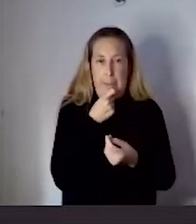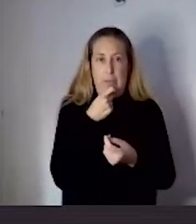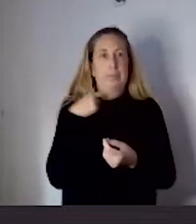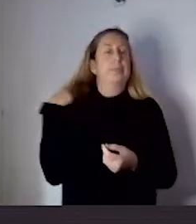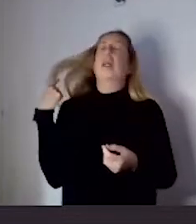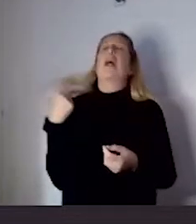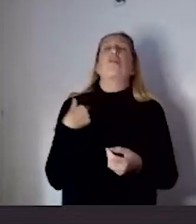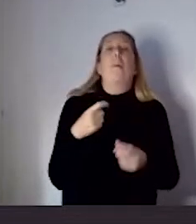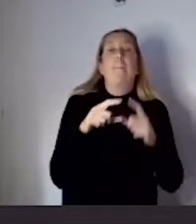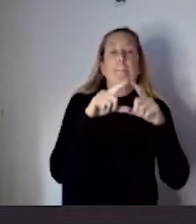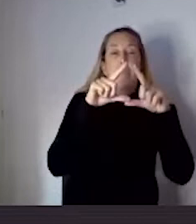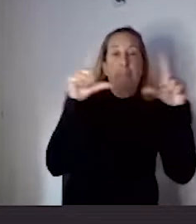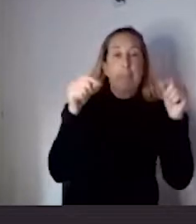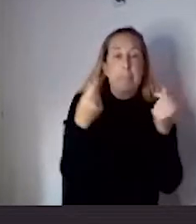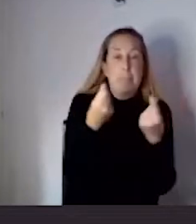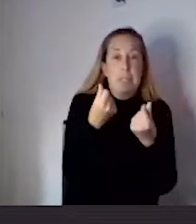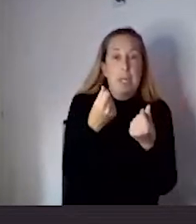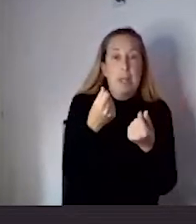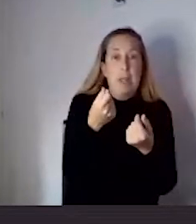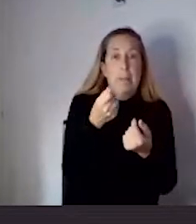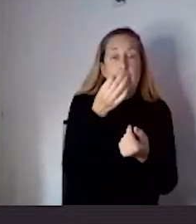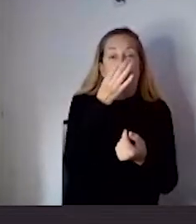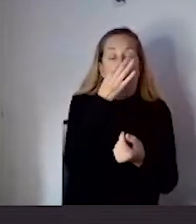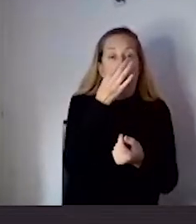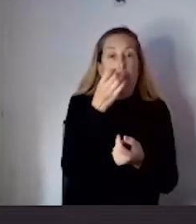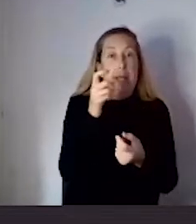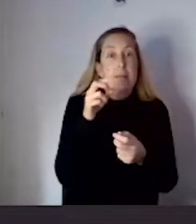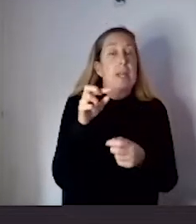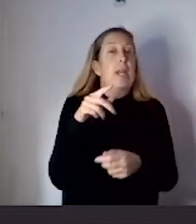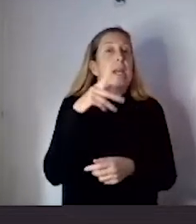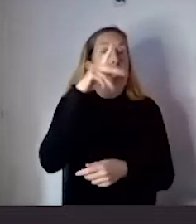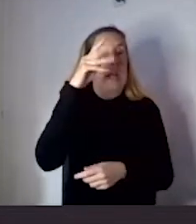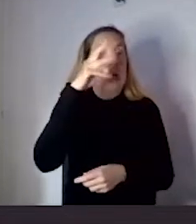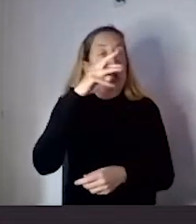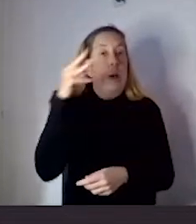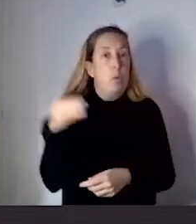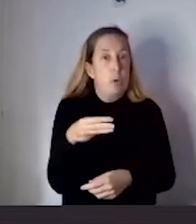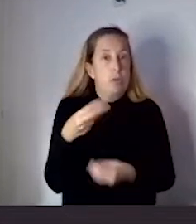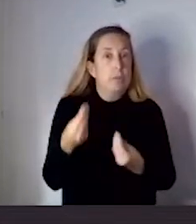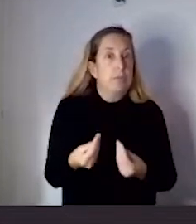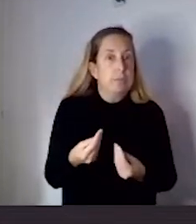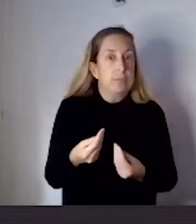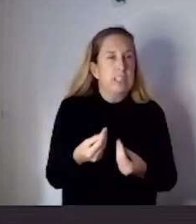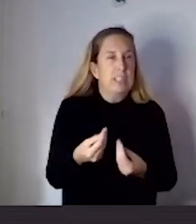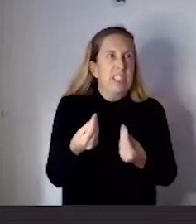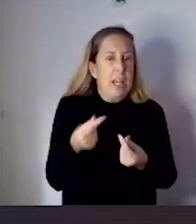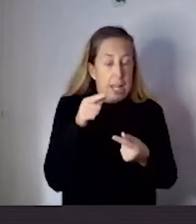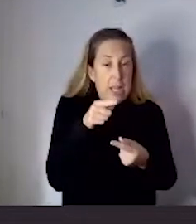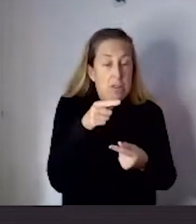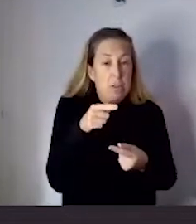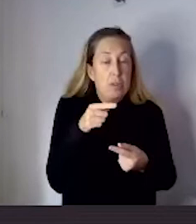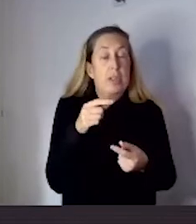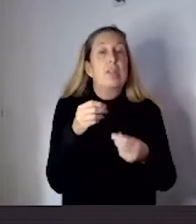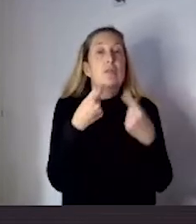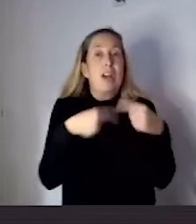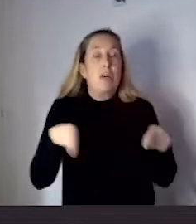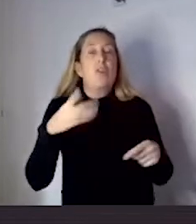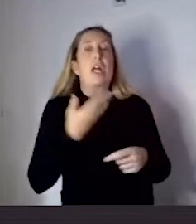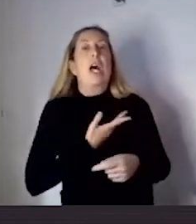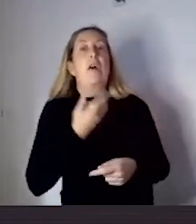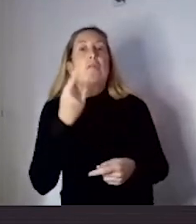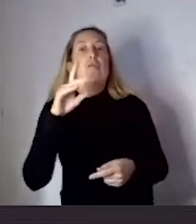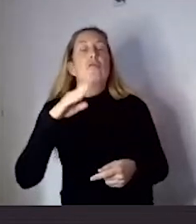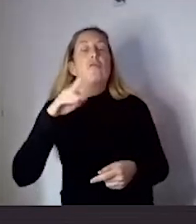tienes un billete de 20 euros esto es algo fungible un bien fungible qué significa eso significa que puedes intercambiarlo